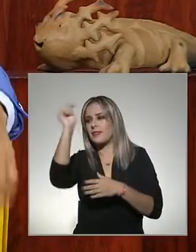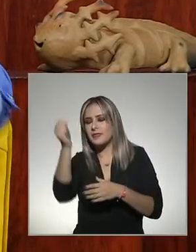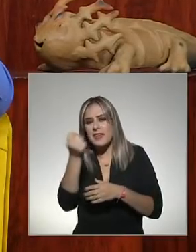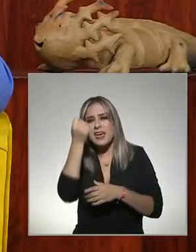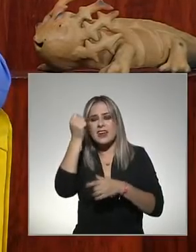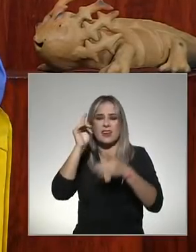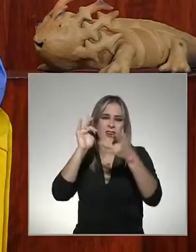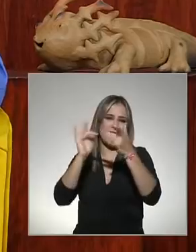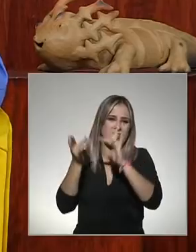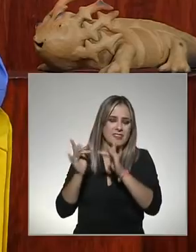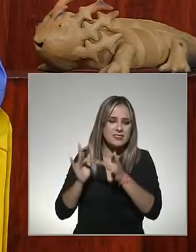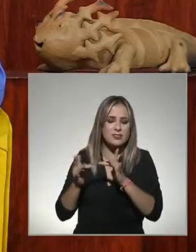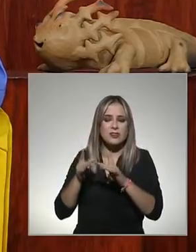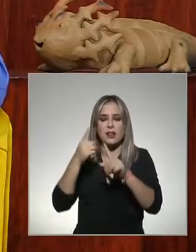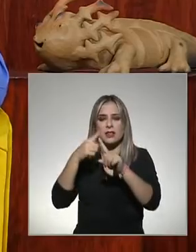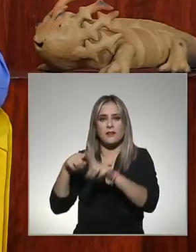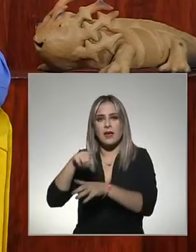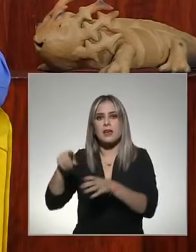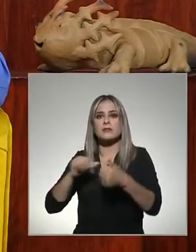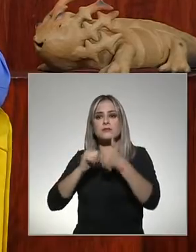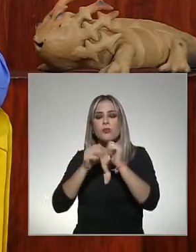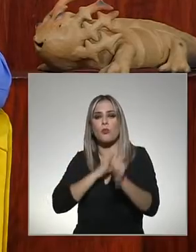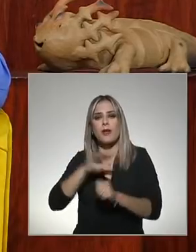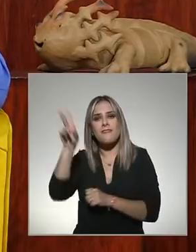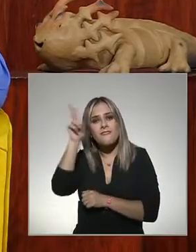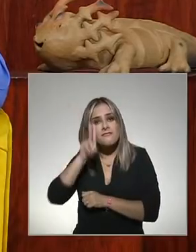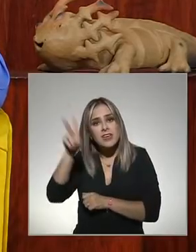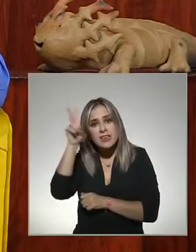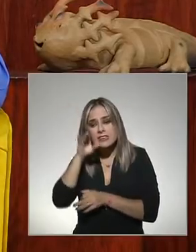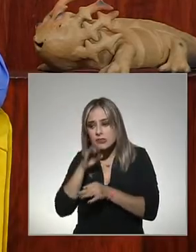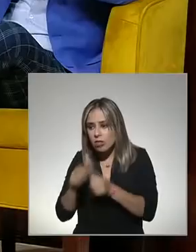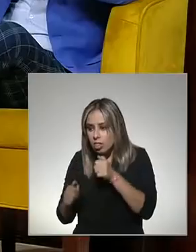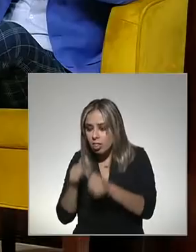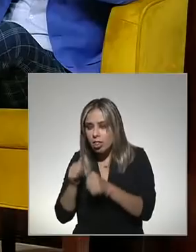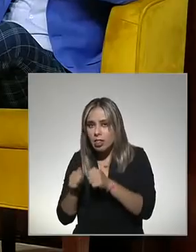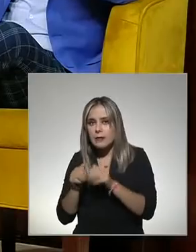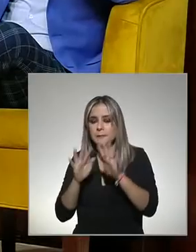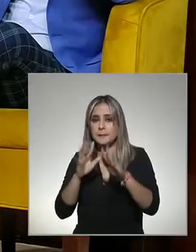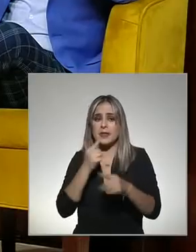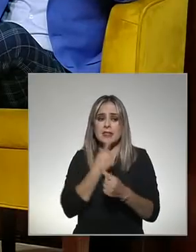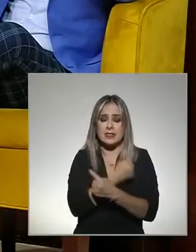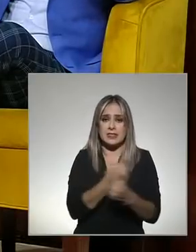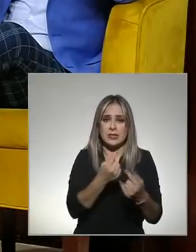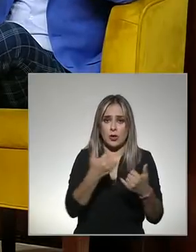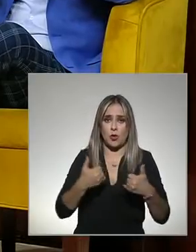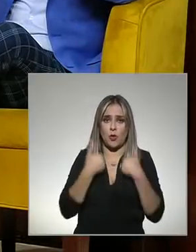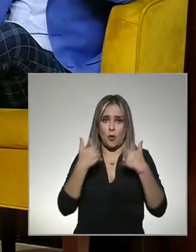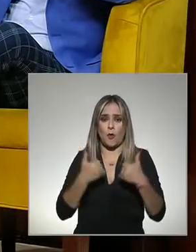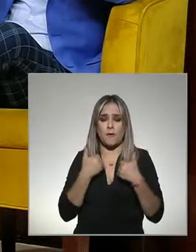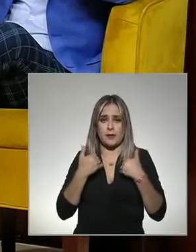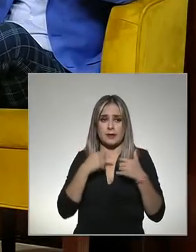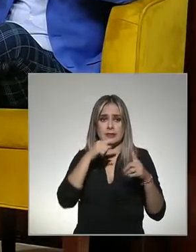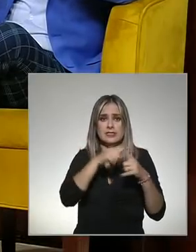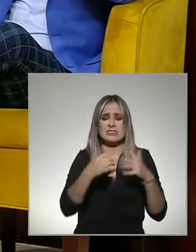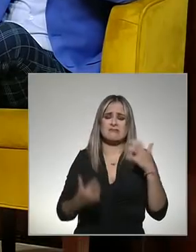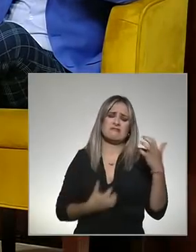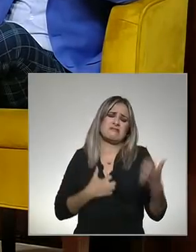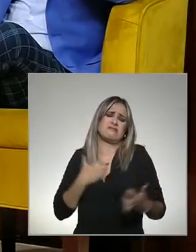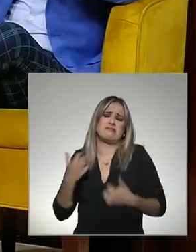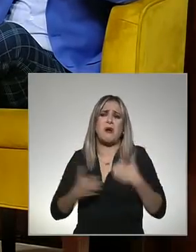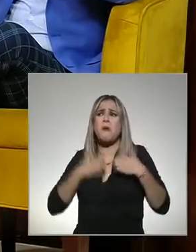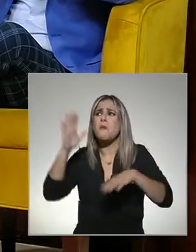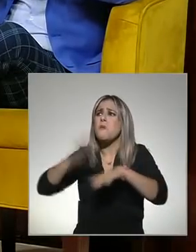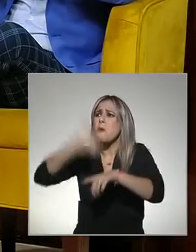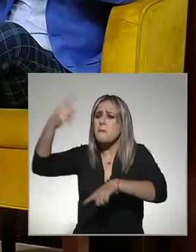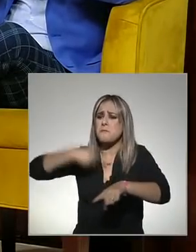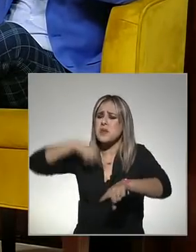redes sociodigitales generan adicciones, ¿no? El hecho de que un niño, una niña, un adolescente, una persona se enoje porque le están